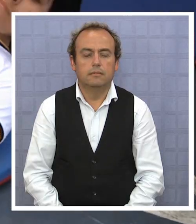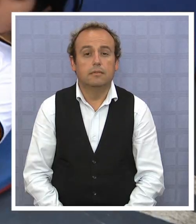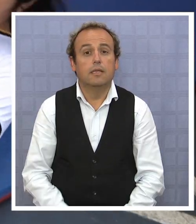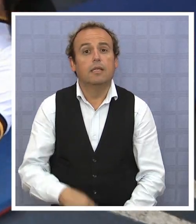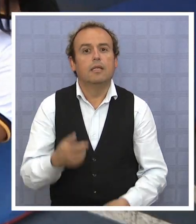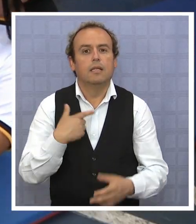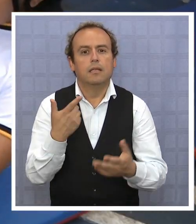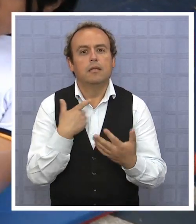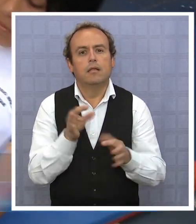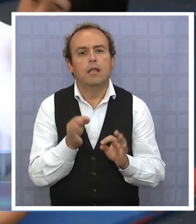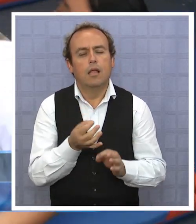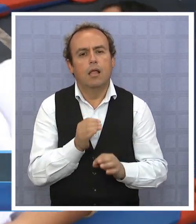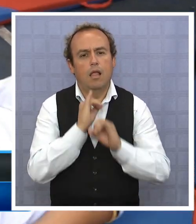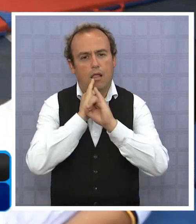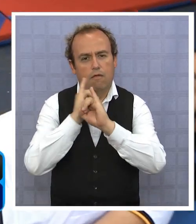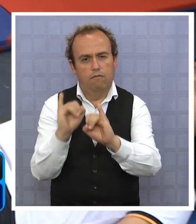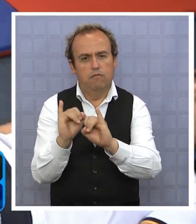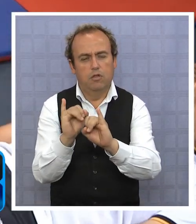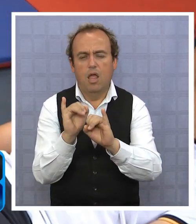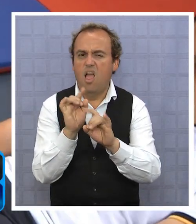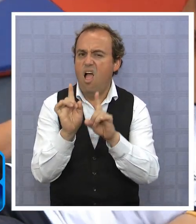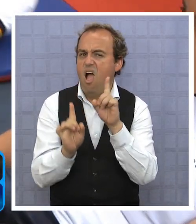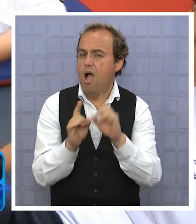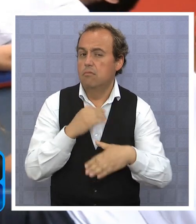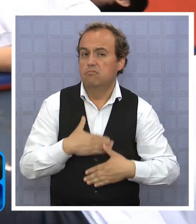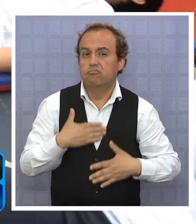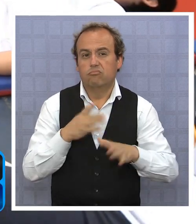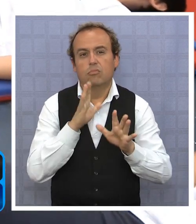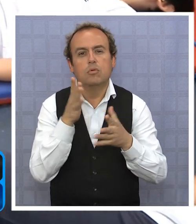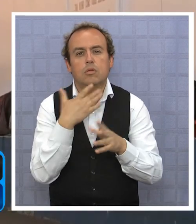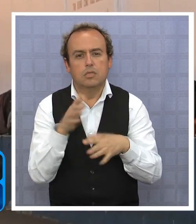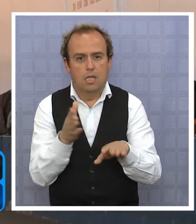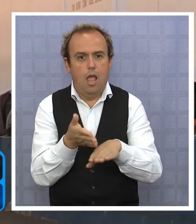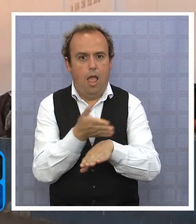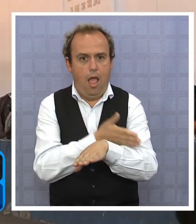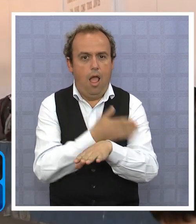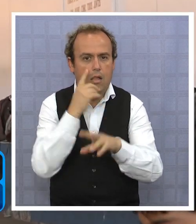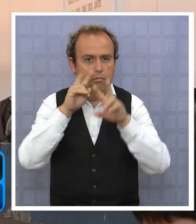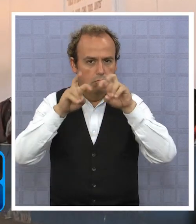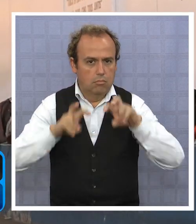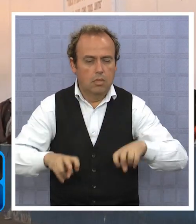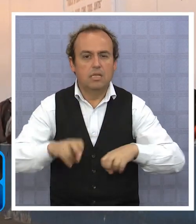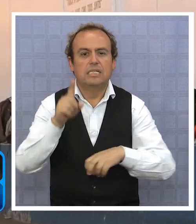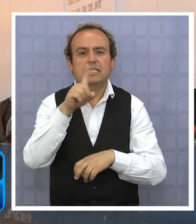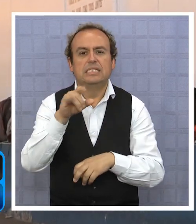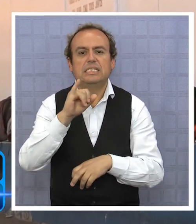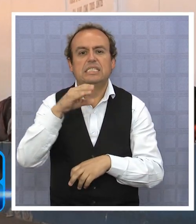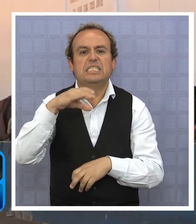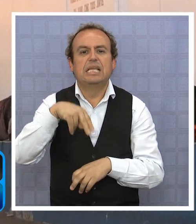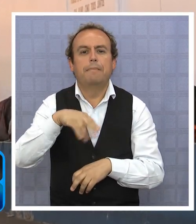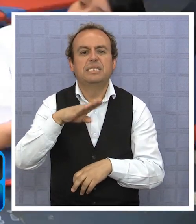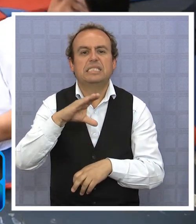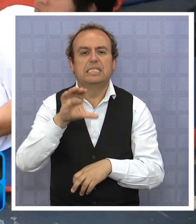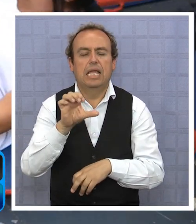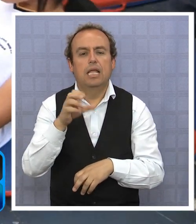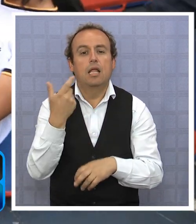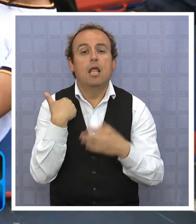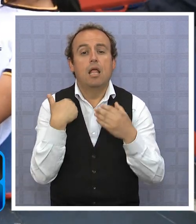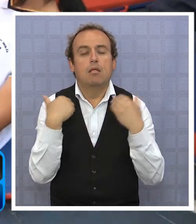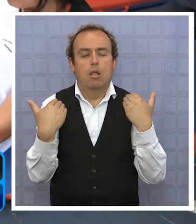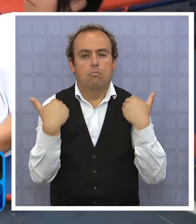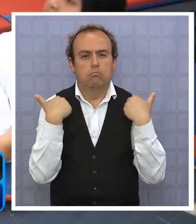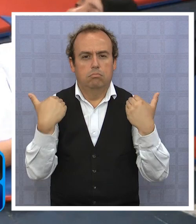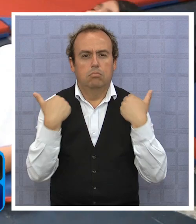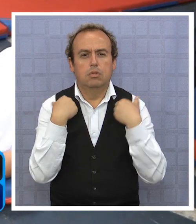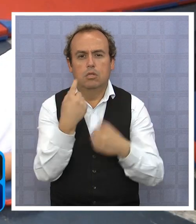Con antecedentes poco satisfactorios, en dos mediciones anteriores se realiza el CIMSE de Educación Física con